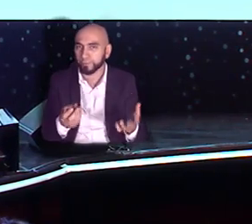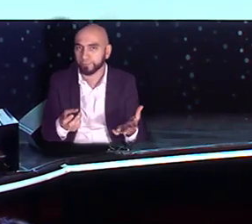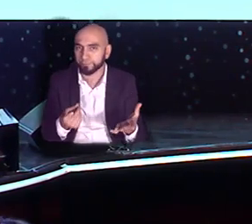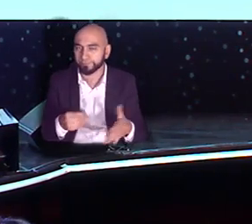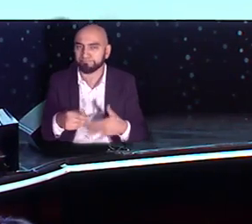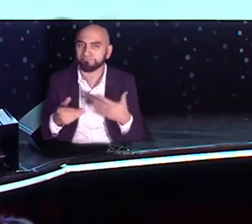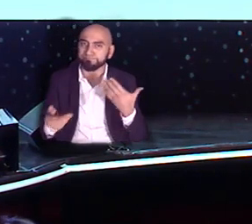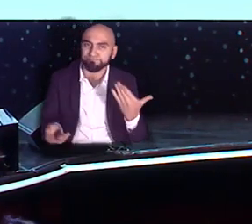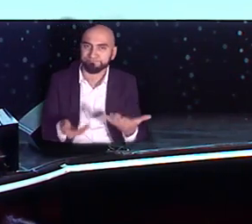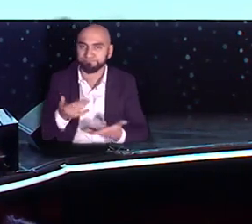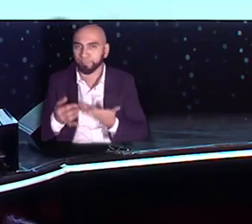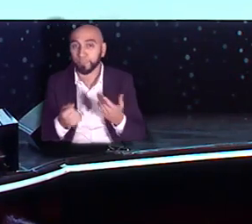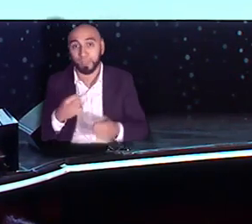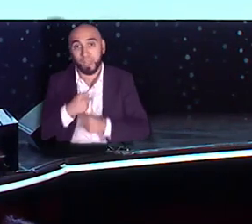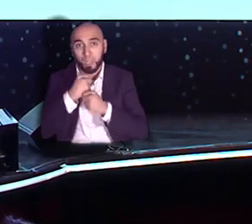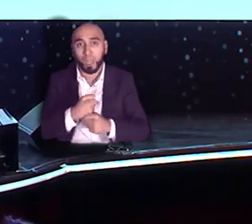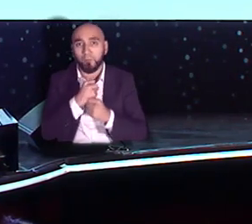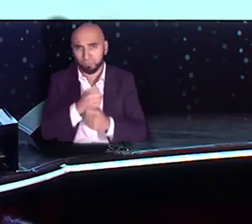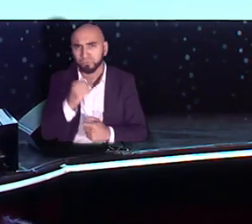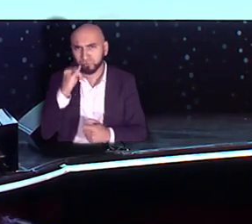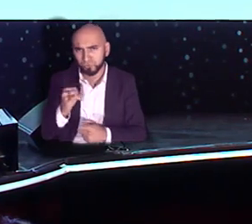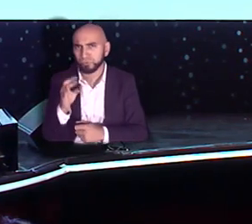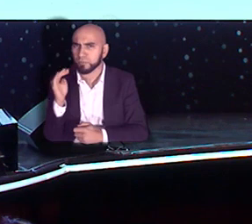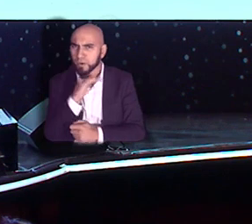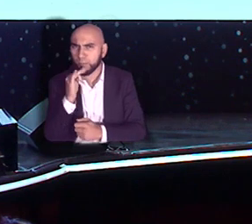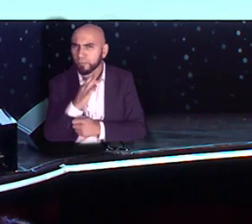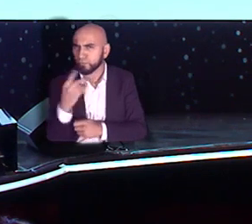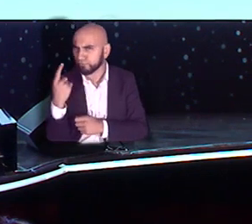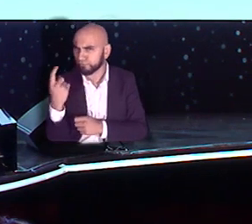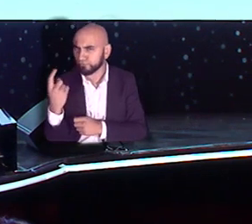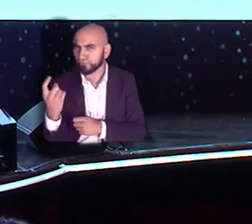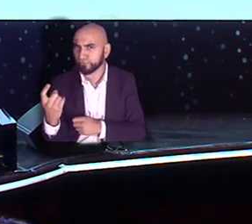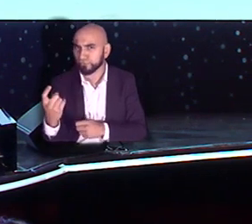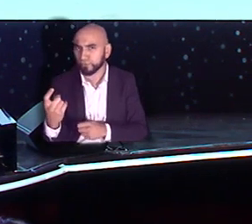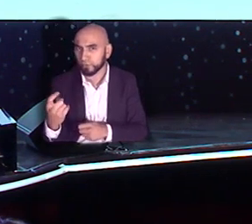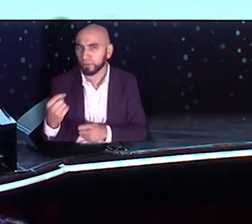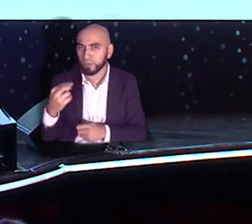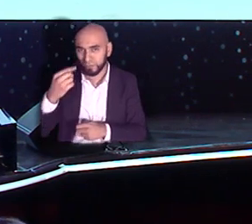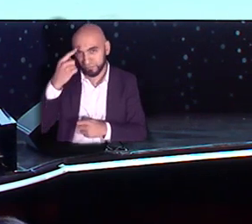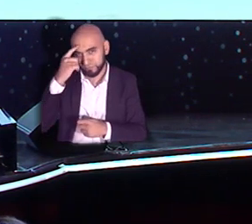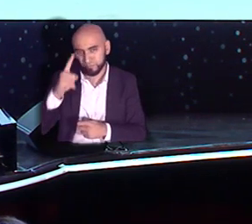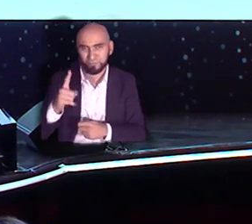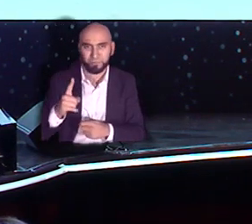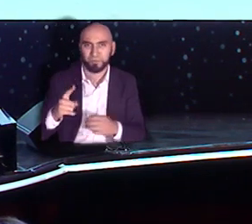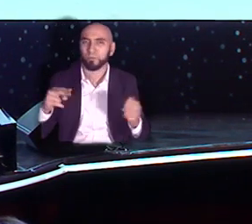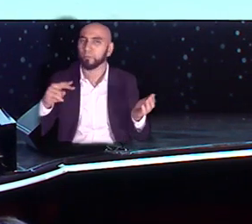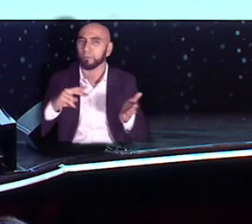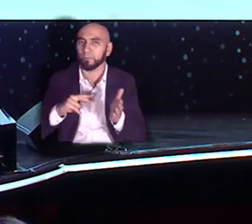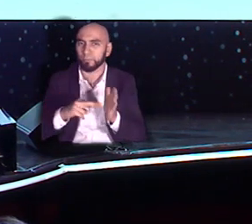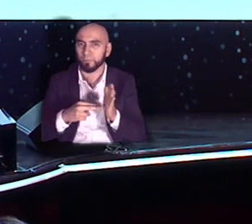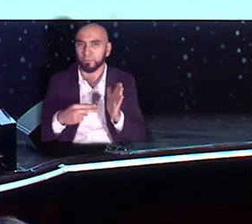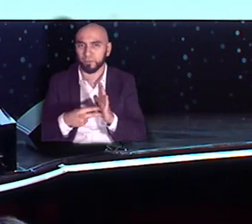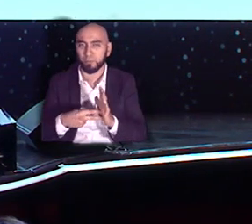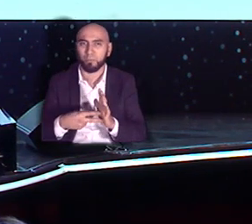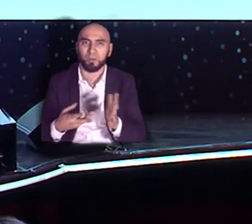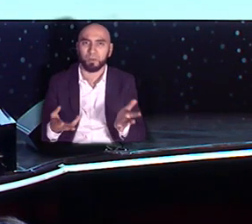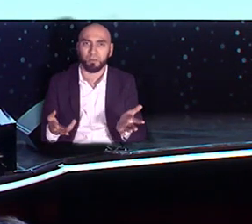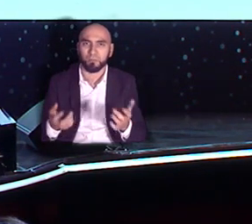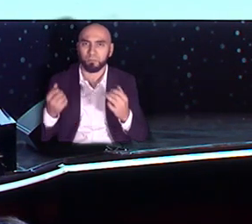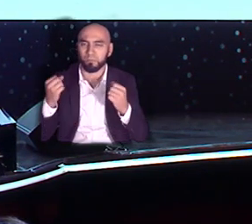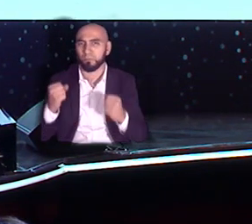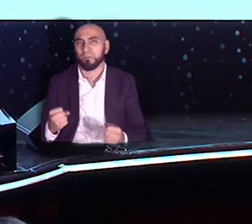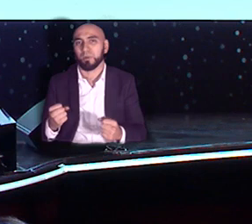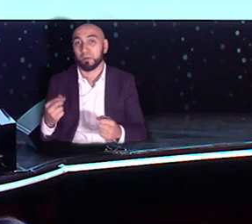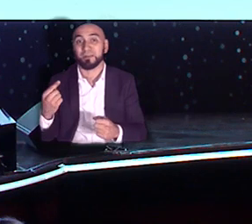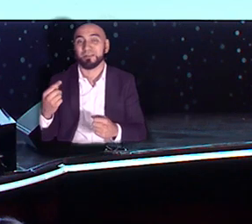Así que caballos más rápidos tendrían más posibilidades de ser chapados por un tigre, porque los más